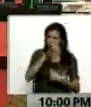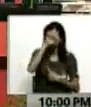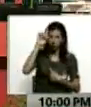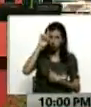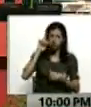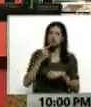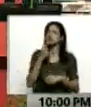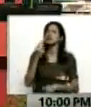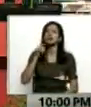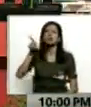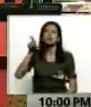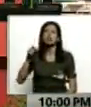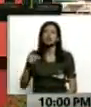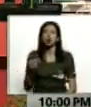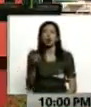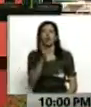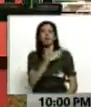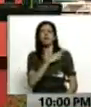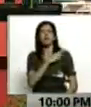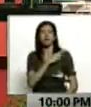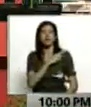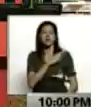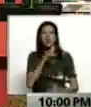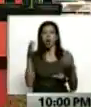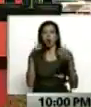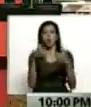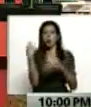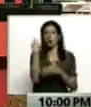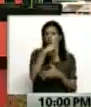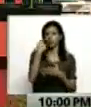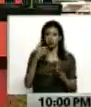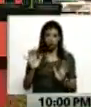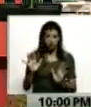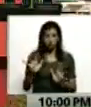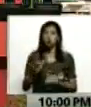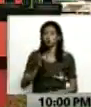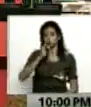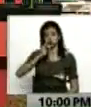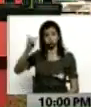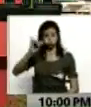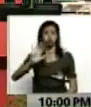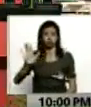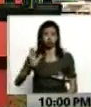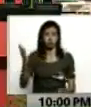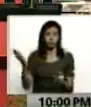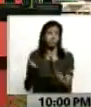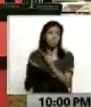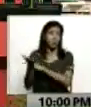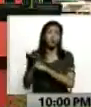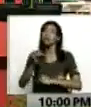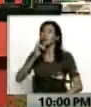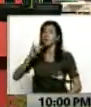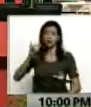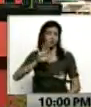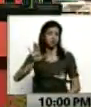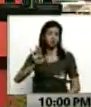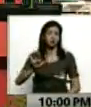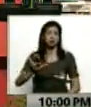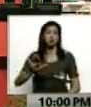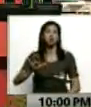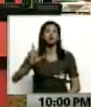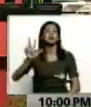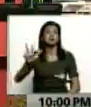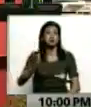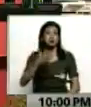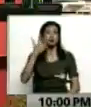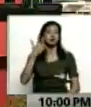llama de banda de narcotraficantes y mi demanda va ahí